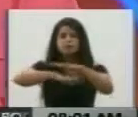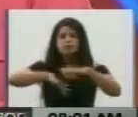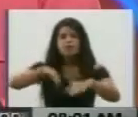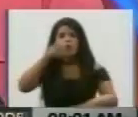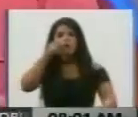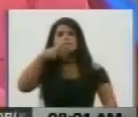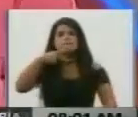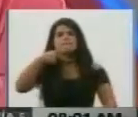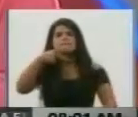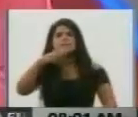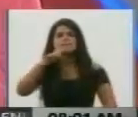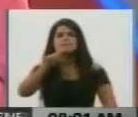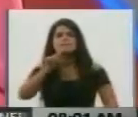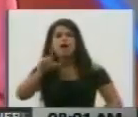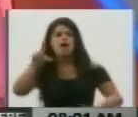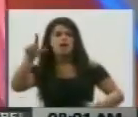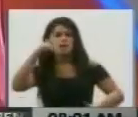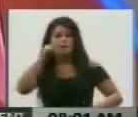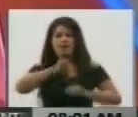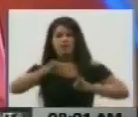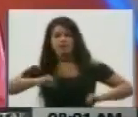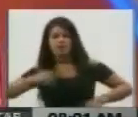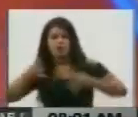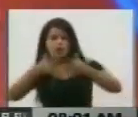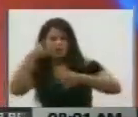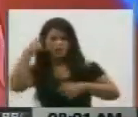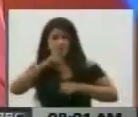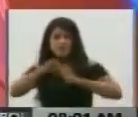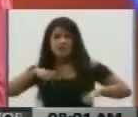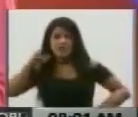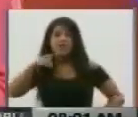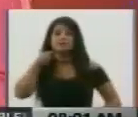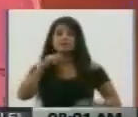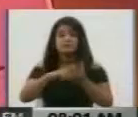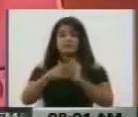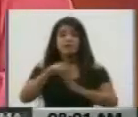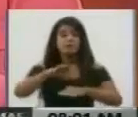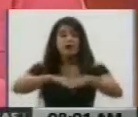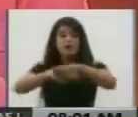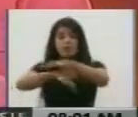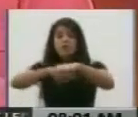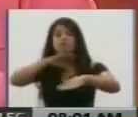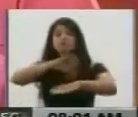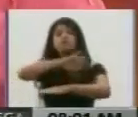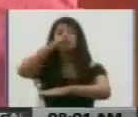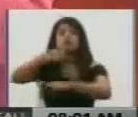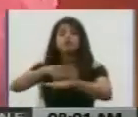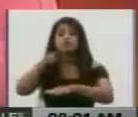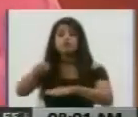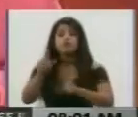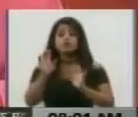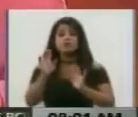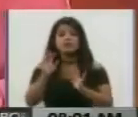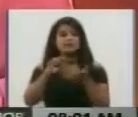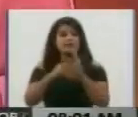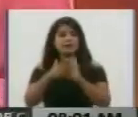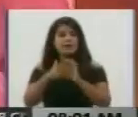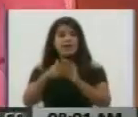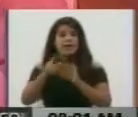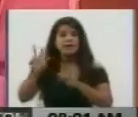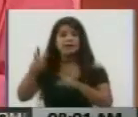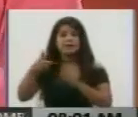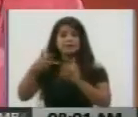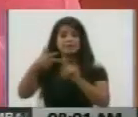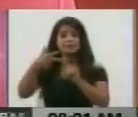portugués. Pero esas reservas harían de Brasil la tercera reserva petrolera del